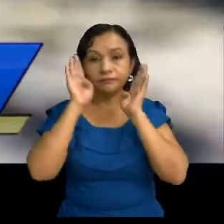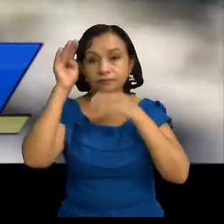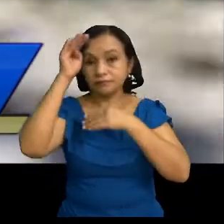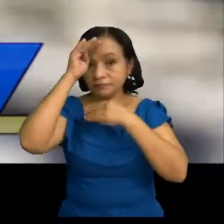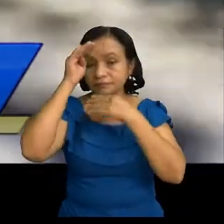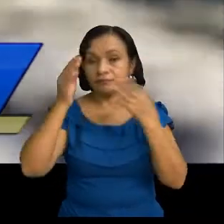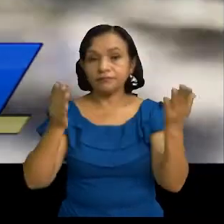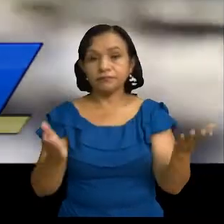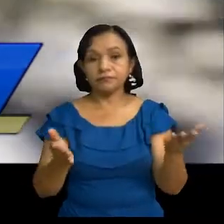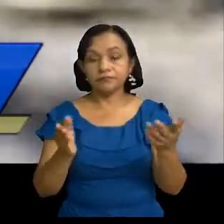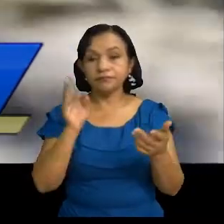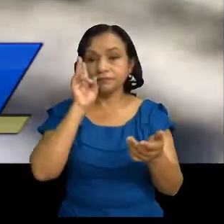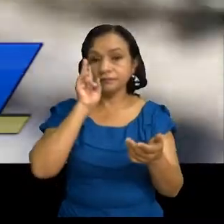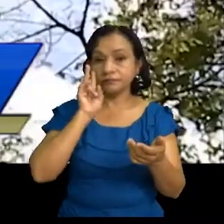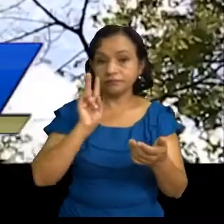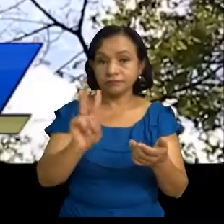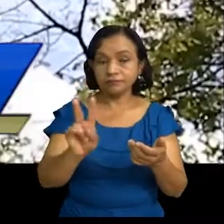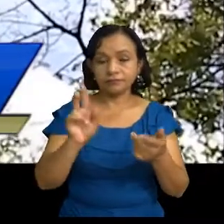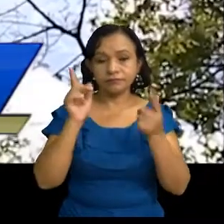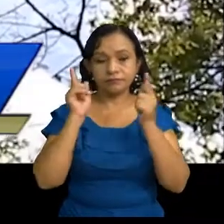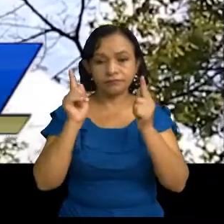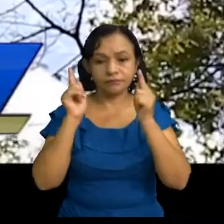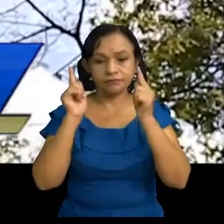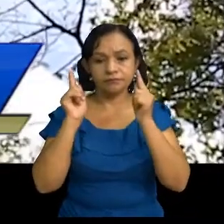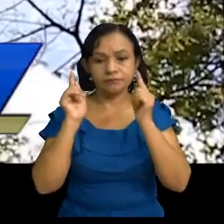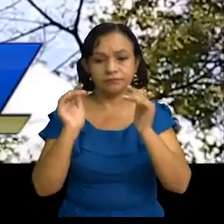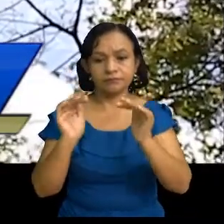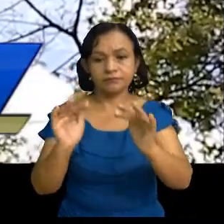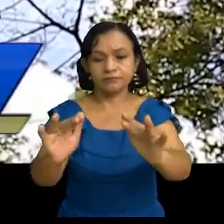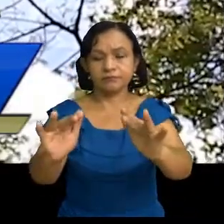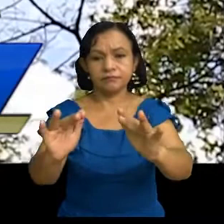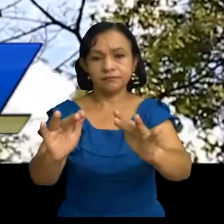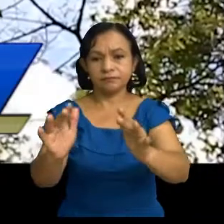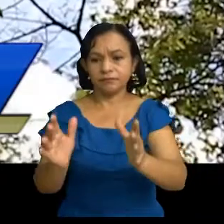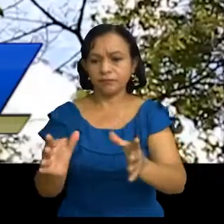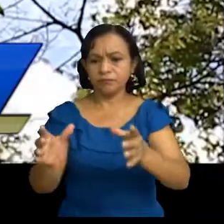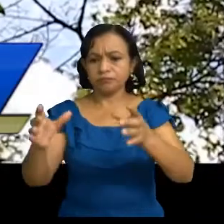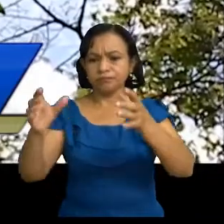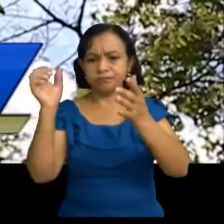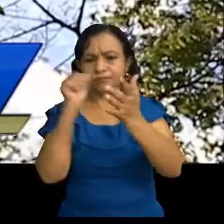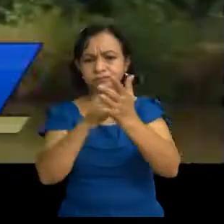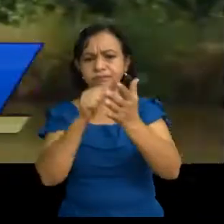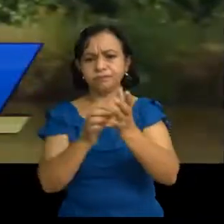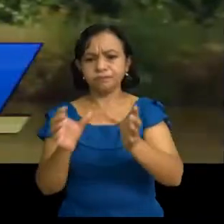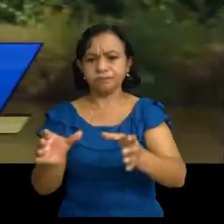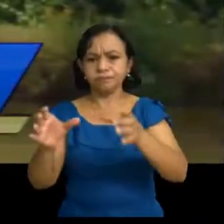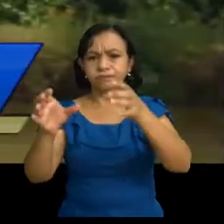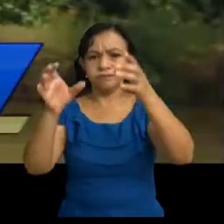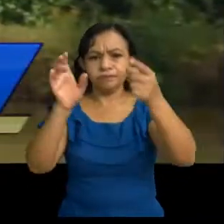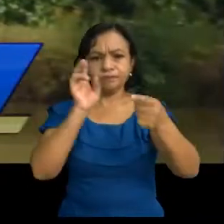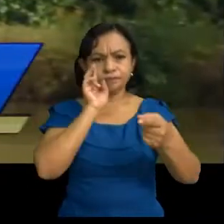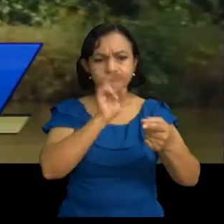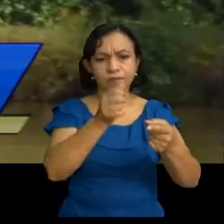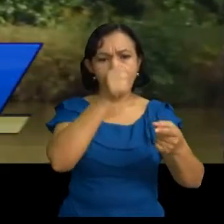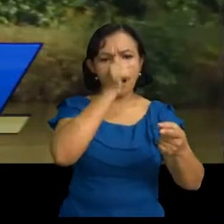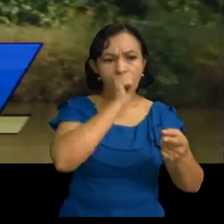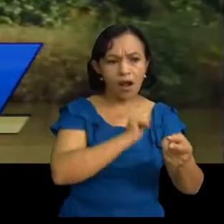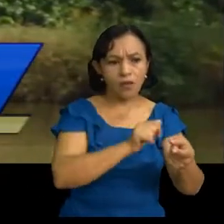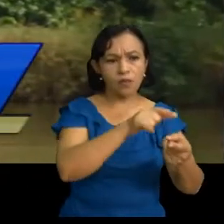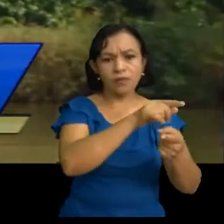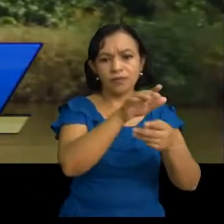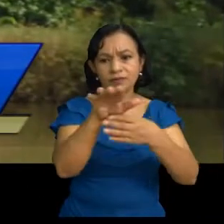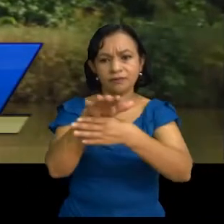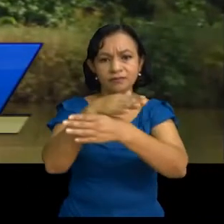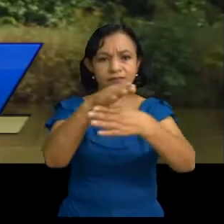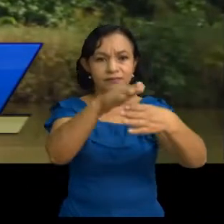y miradas por ejemplo en ticuantepe mira es petroglifo miradas otros atractivos mirar las fuentes de agua que